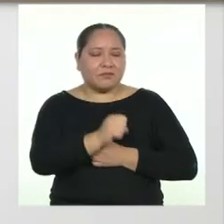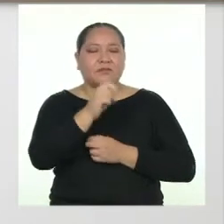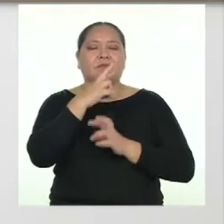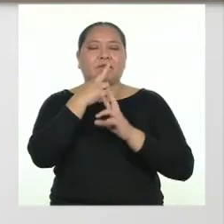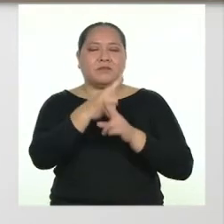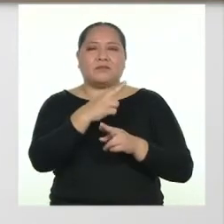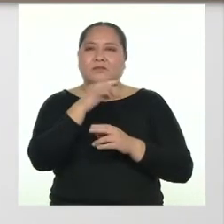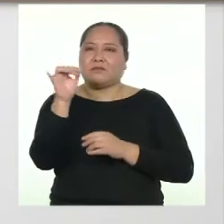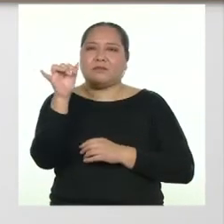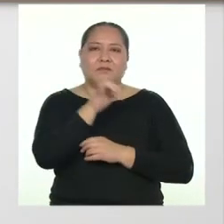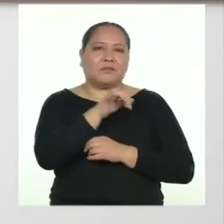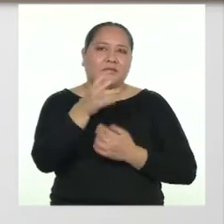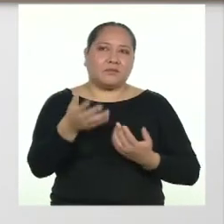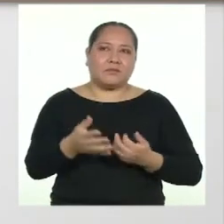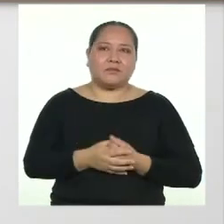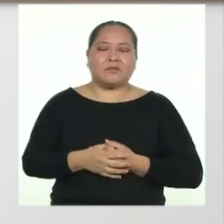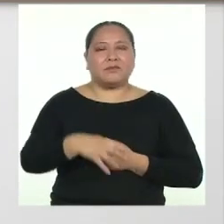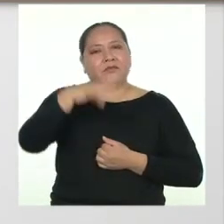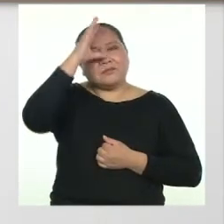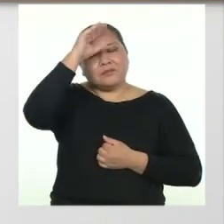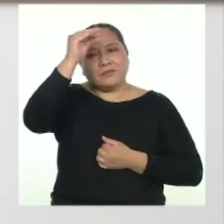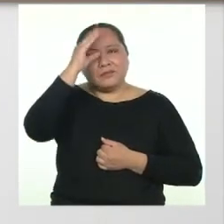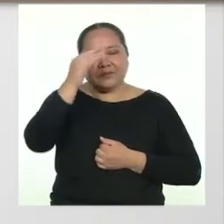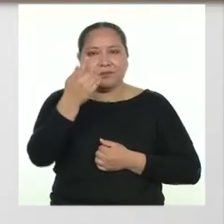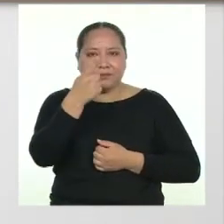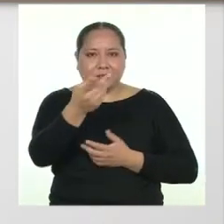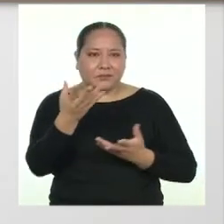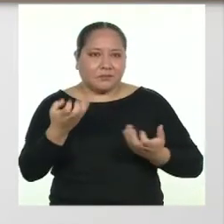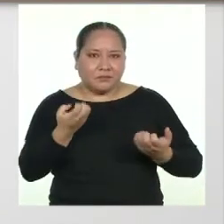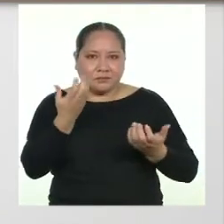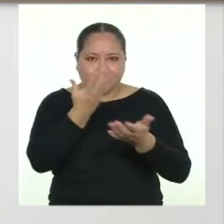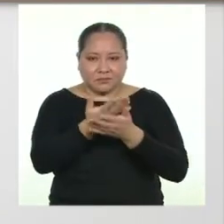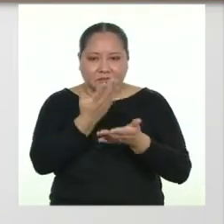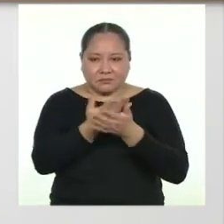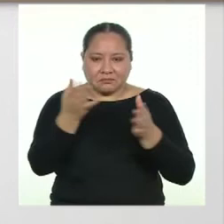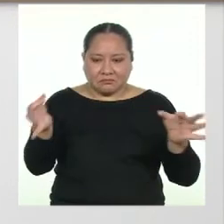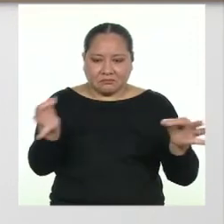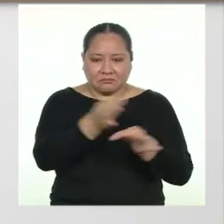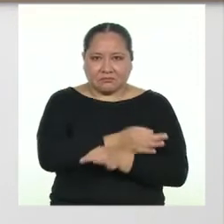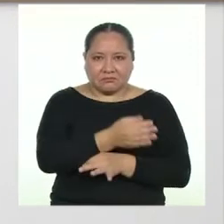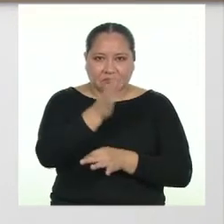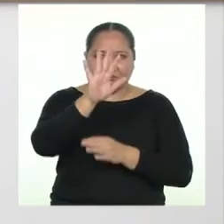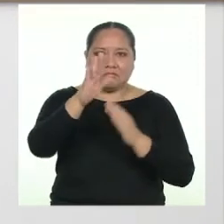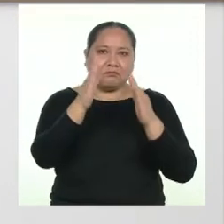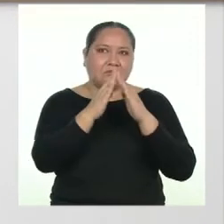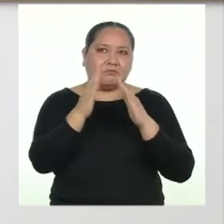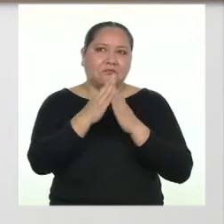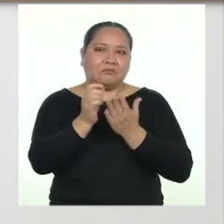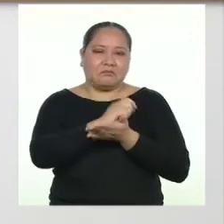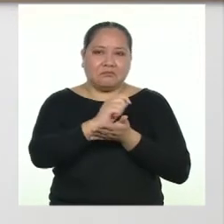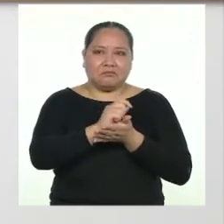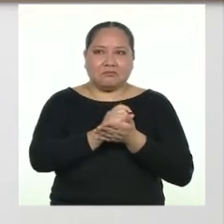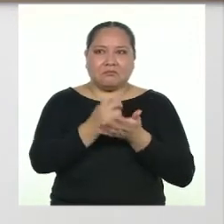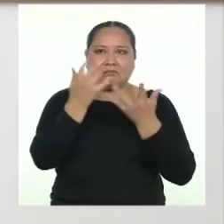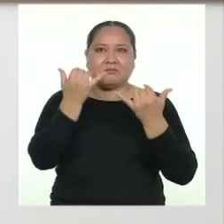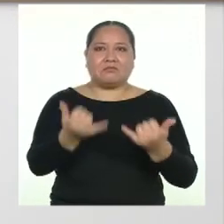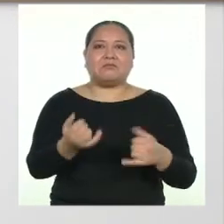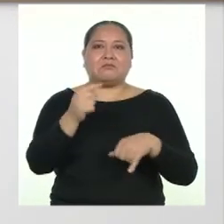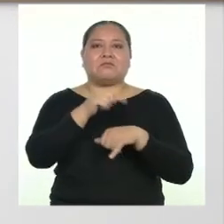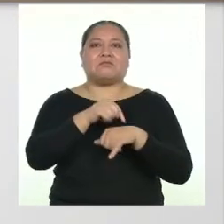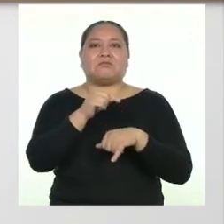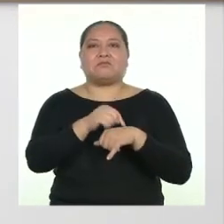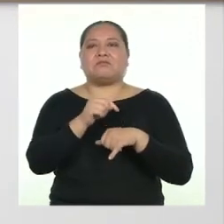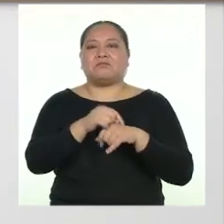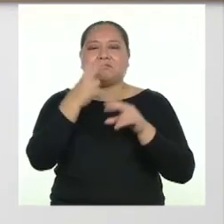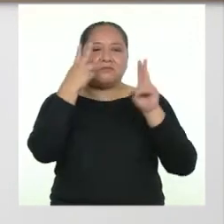resultado hubiera sido tal cual. Chicas, chicos, si desean, pueden comprobarlo luego en sus casas, porque ahora es